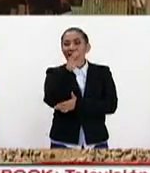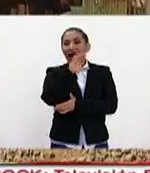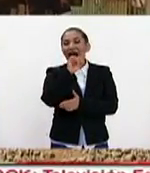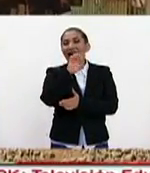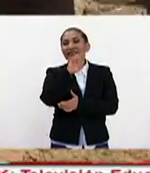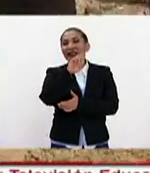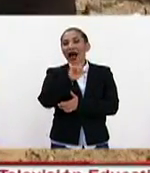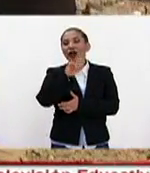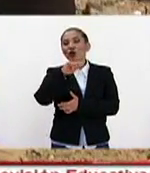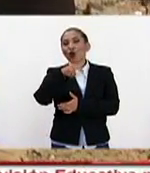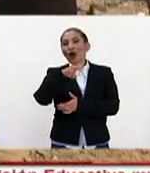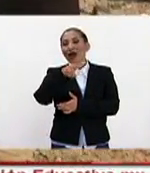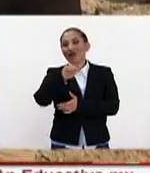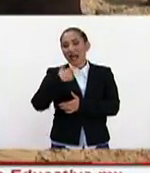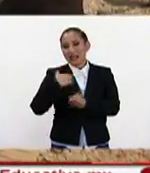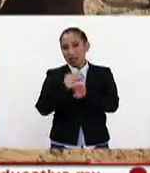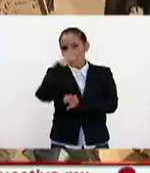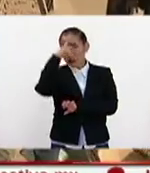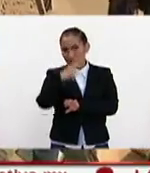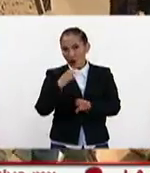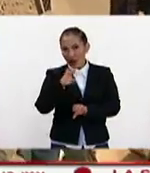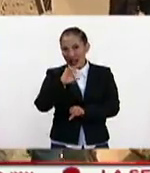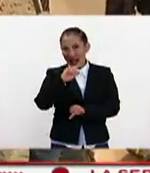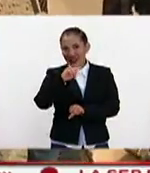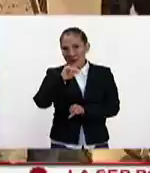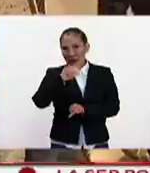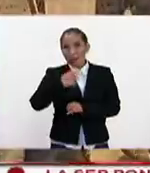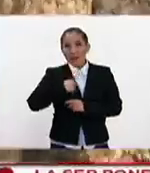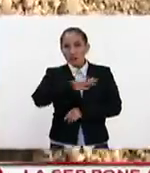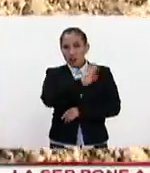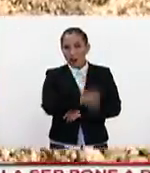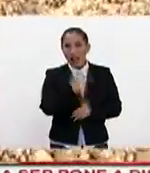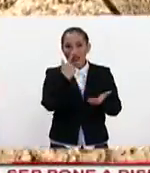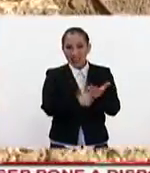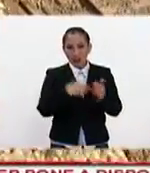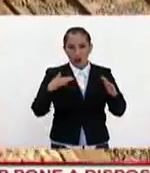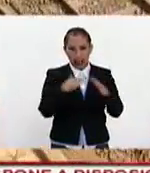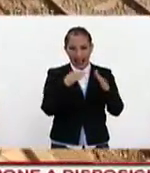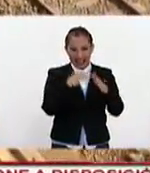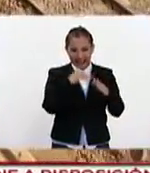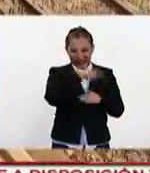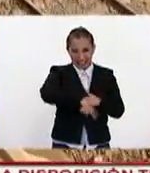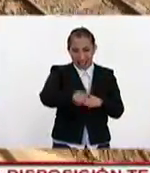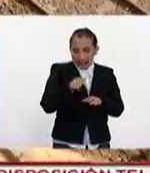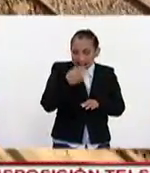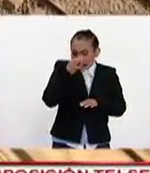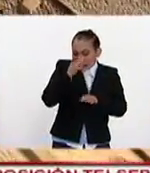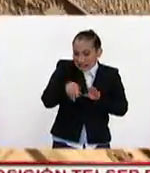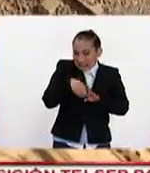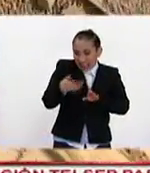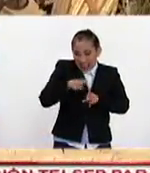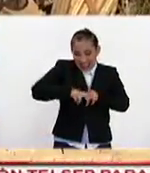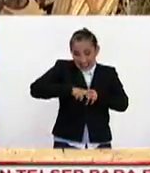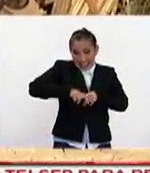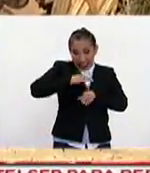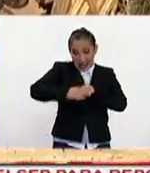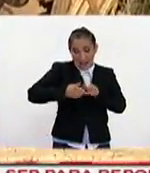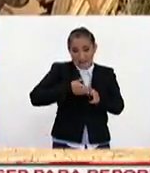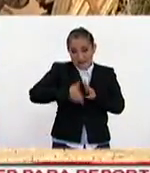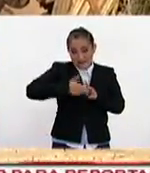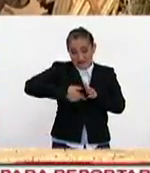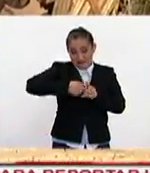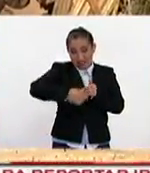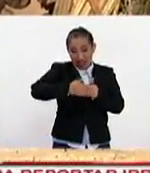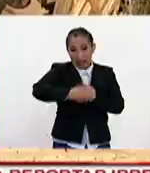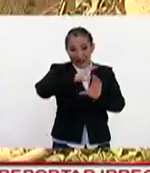en el municipio de Ecatepec, en el Estado de México. Las personas que fallecieron habitaban un domicilio ubicado en las inmediaciones de las vías del tren, sobre el